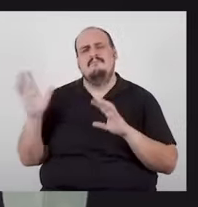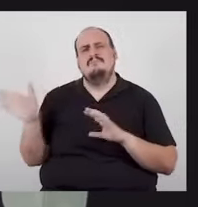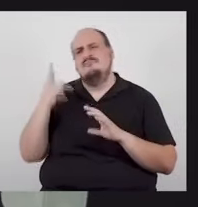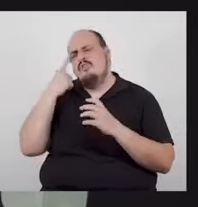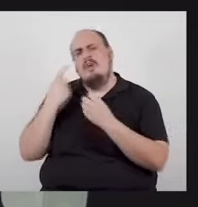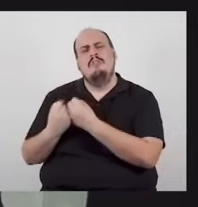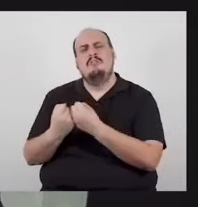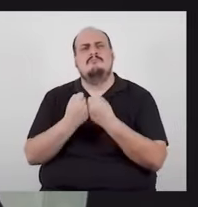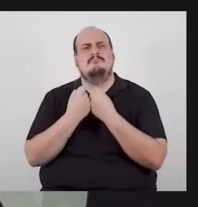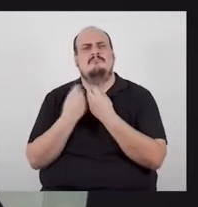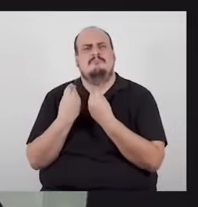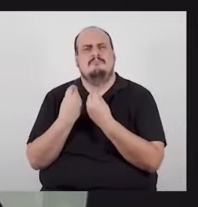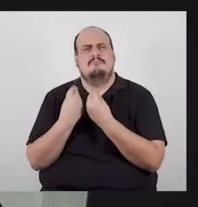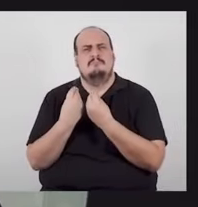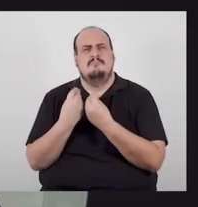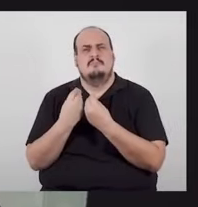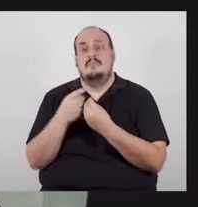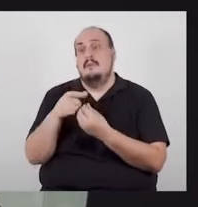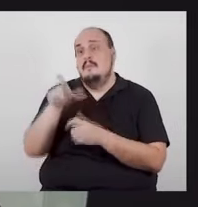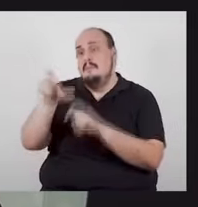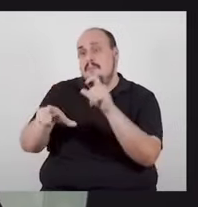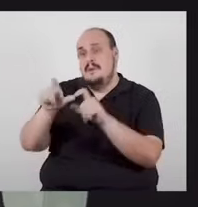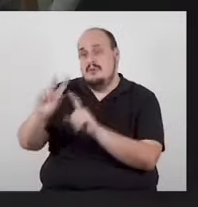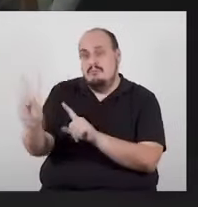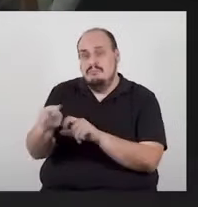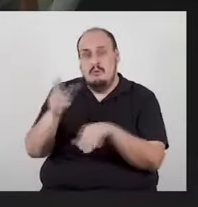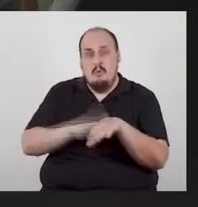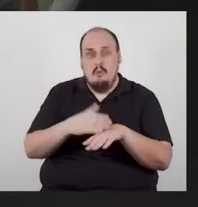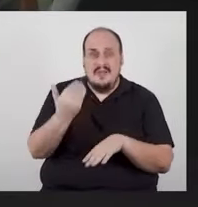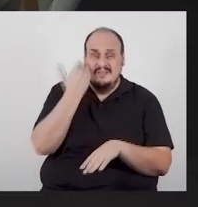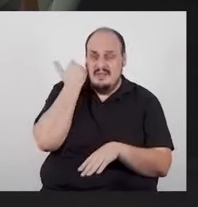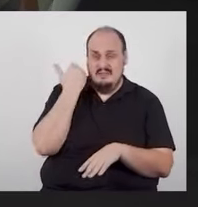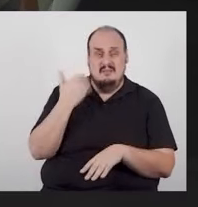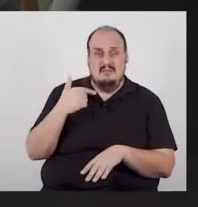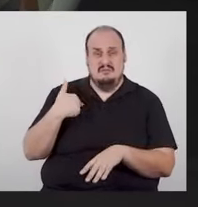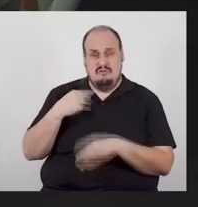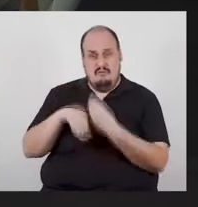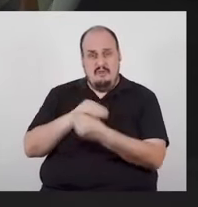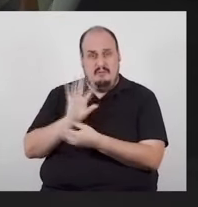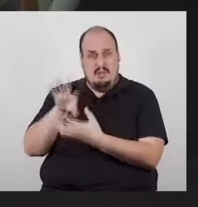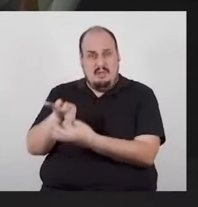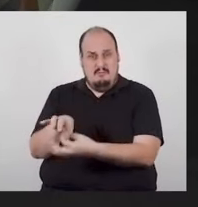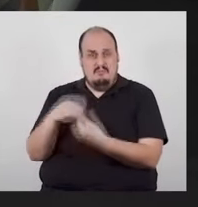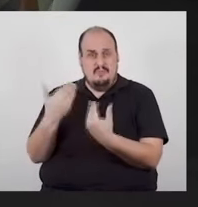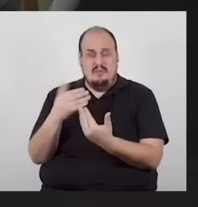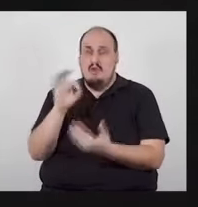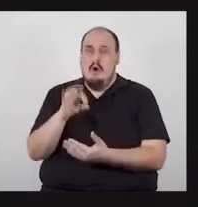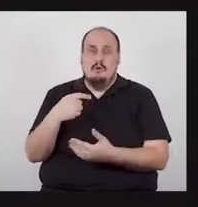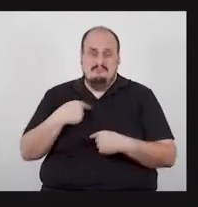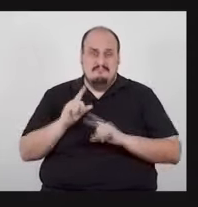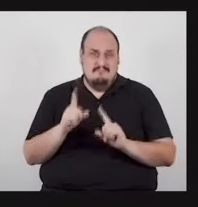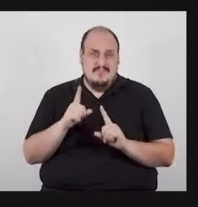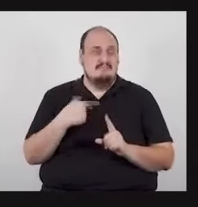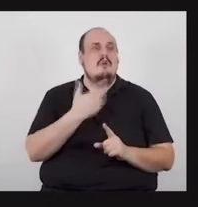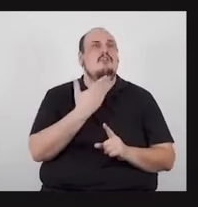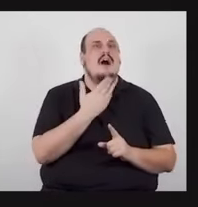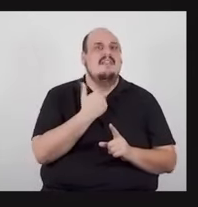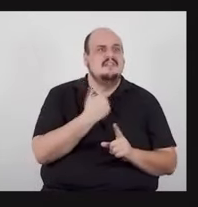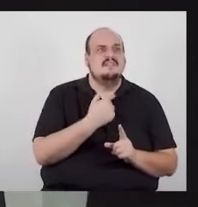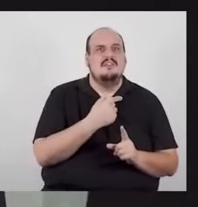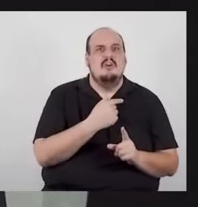todos podemos ser familiar de víctimas de un siniestro vial. O de víctimas de una adicción que te lleve